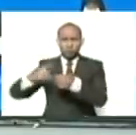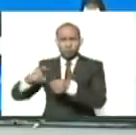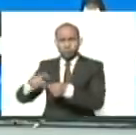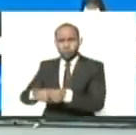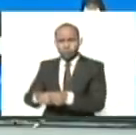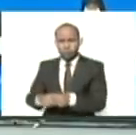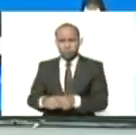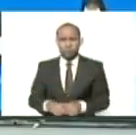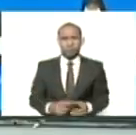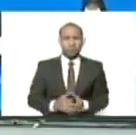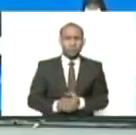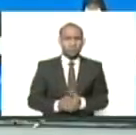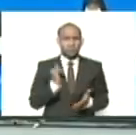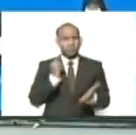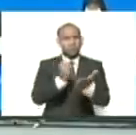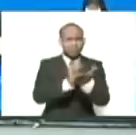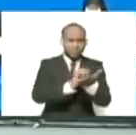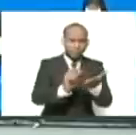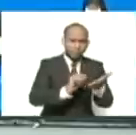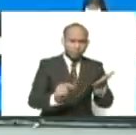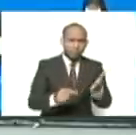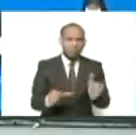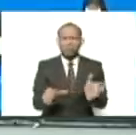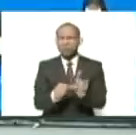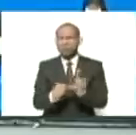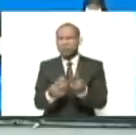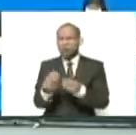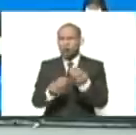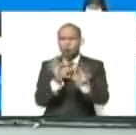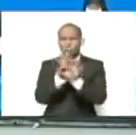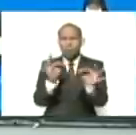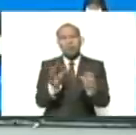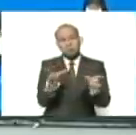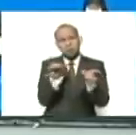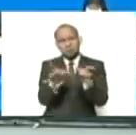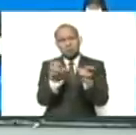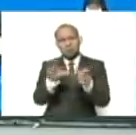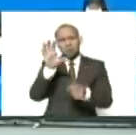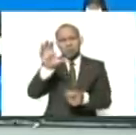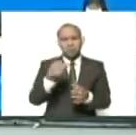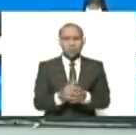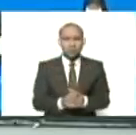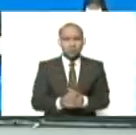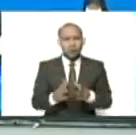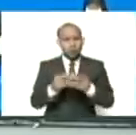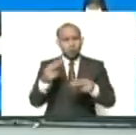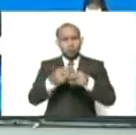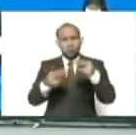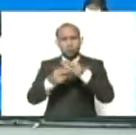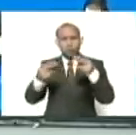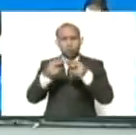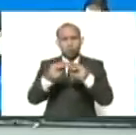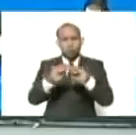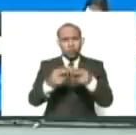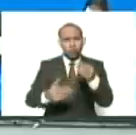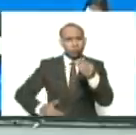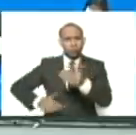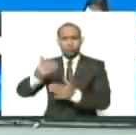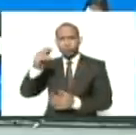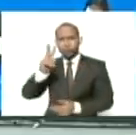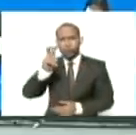sus inscritos. ¿A través de qué? Del carnet de la patria. ¿Se dan cuenta que estamos construyendo algo totalmente